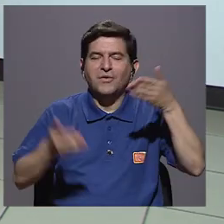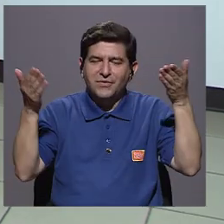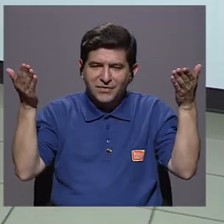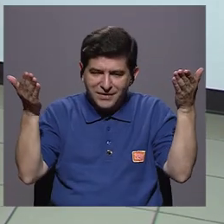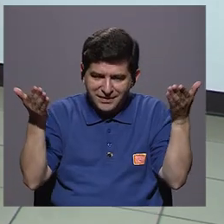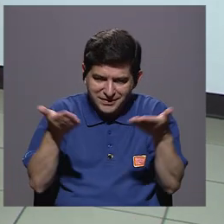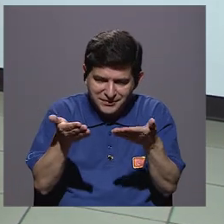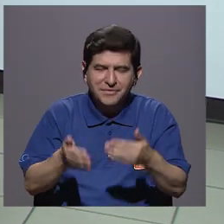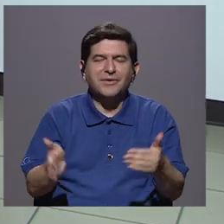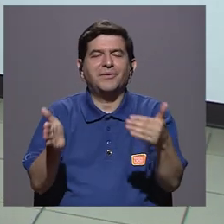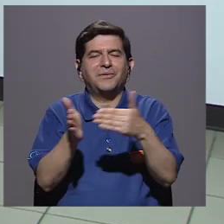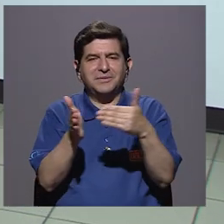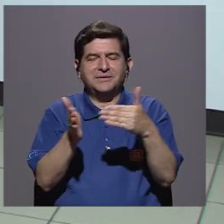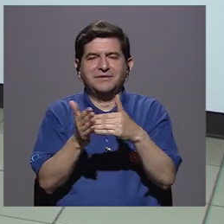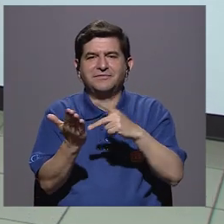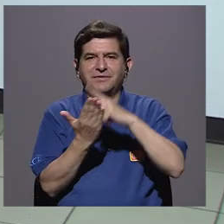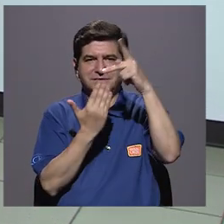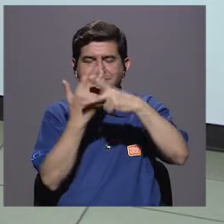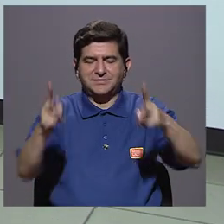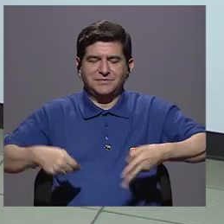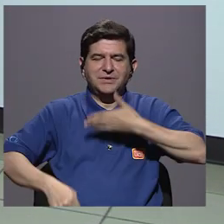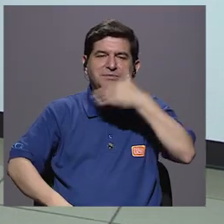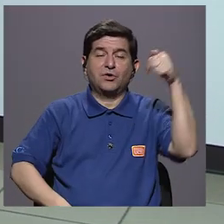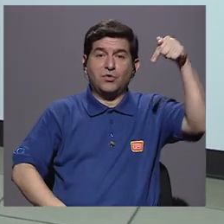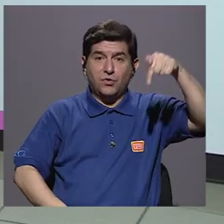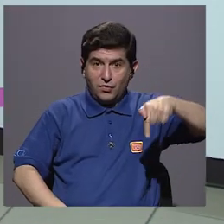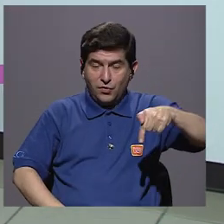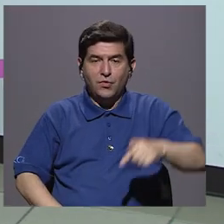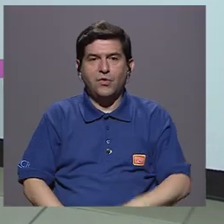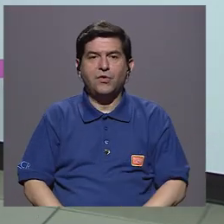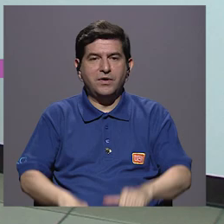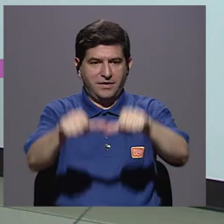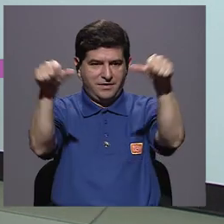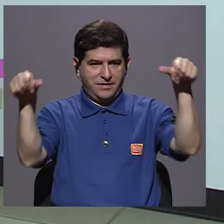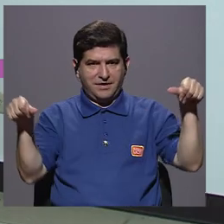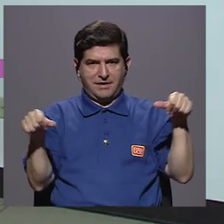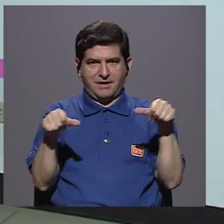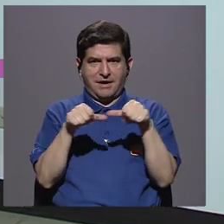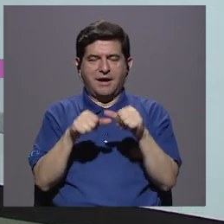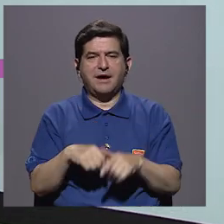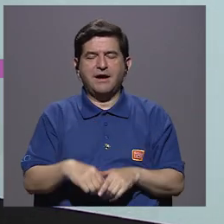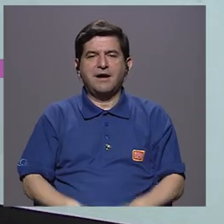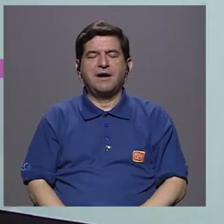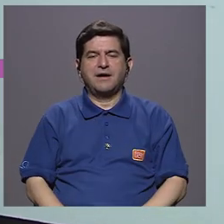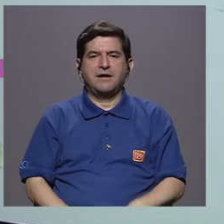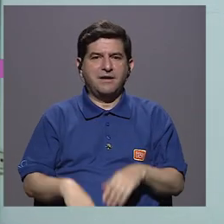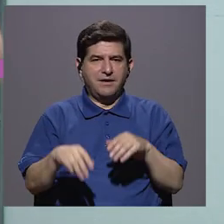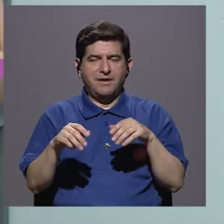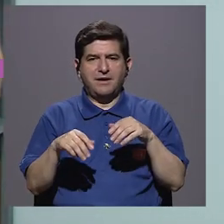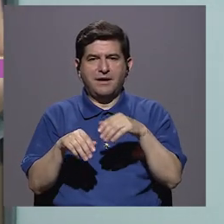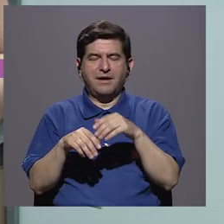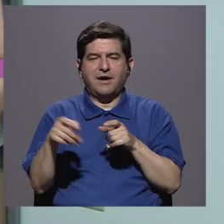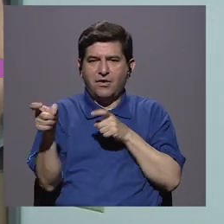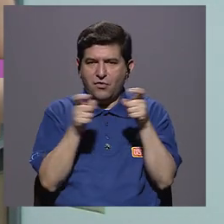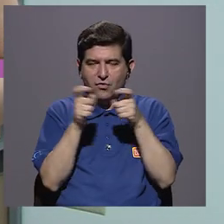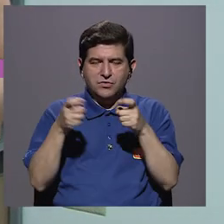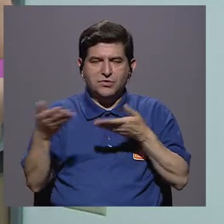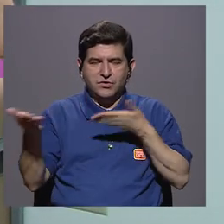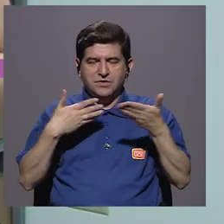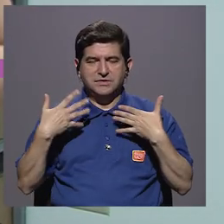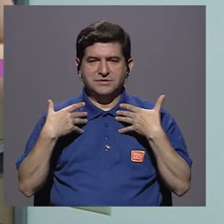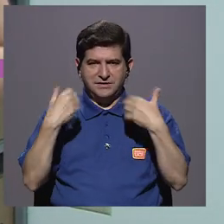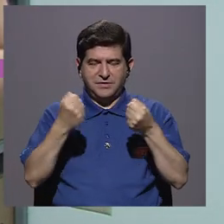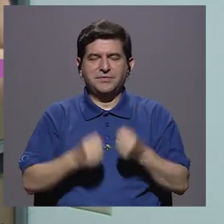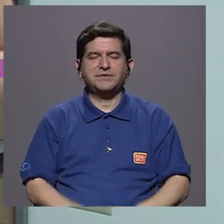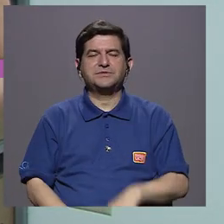¿qué tal? Bienvenido y bienvenida una vez más a Vivir Mejor. Hoy nos encontramos en el área de Contralorías de Servicios de Salud de la Caja Costarricense